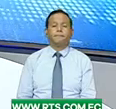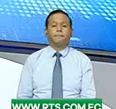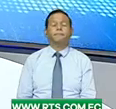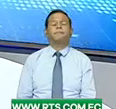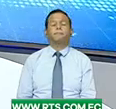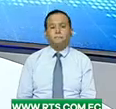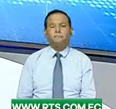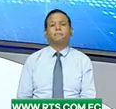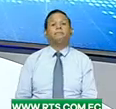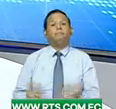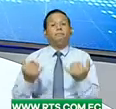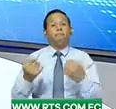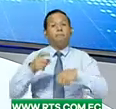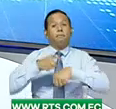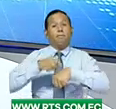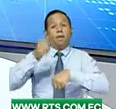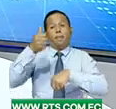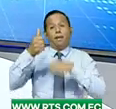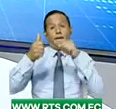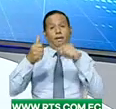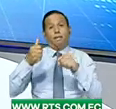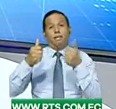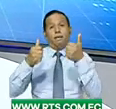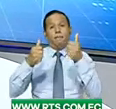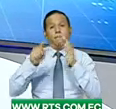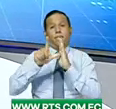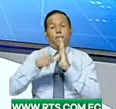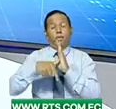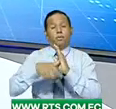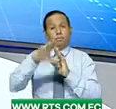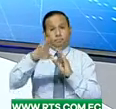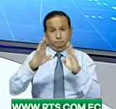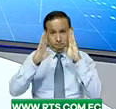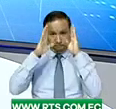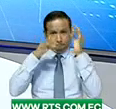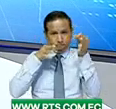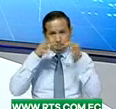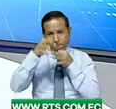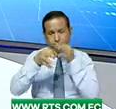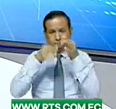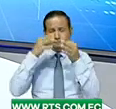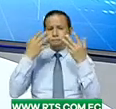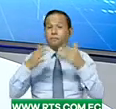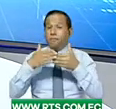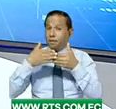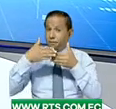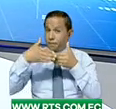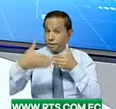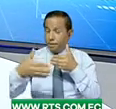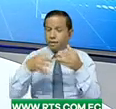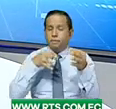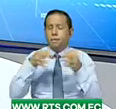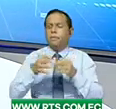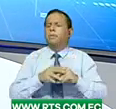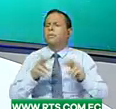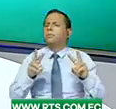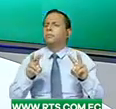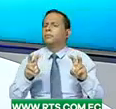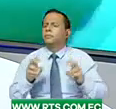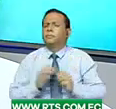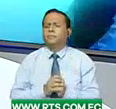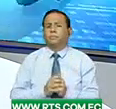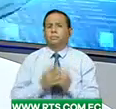Y bien, cuando son las 22 horas con 10 minutos, mucha atención, amigos, porque más adelante les contaremos